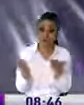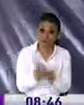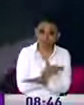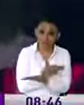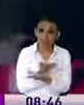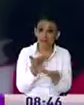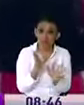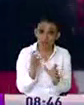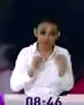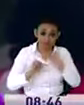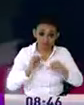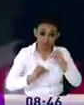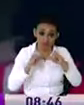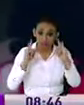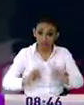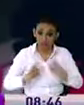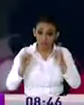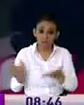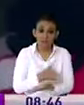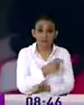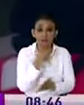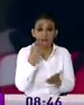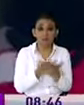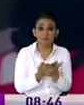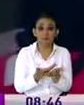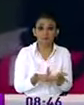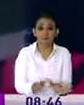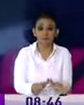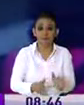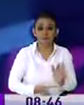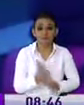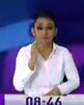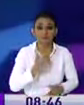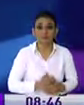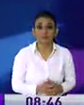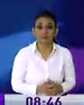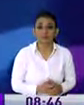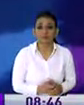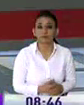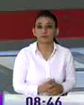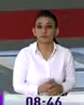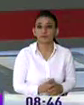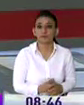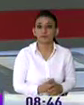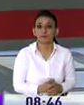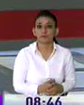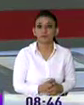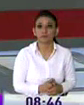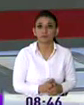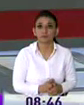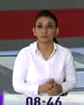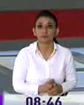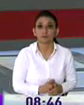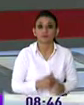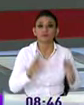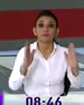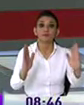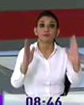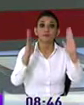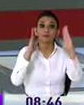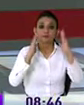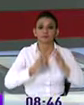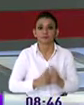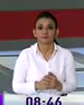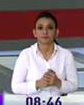rústicas y se van sin dejar evidencia, informó Iván Casamen. Muchísima atención, agentes